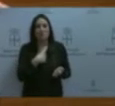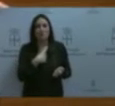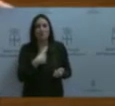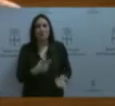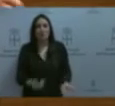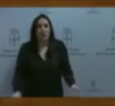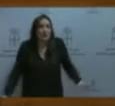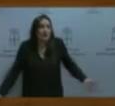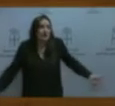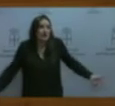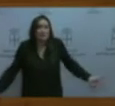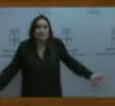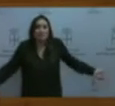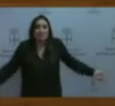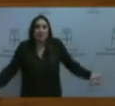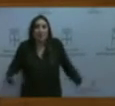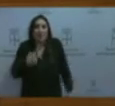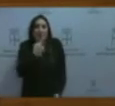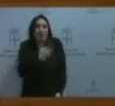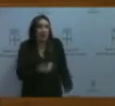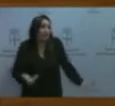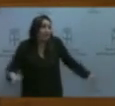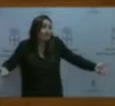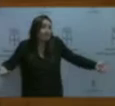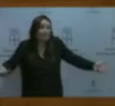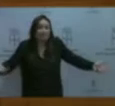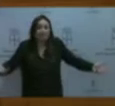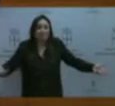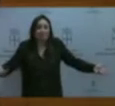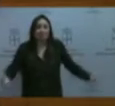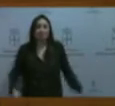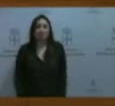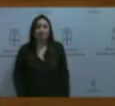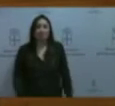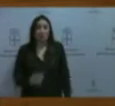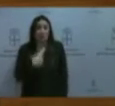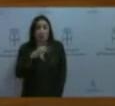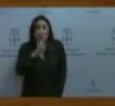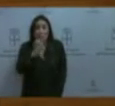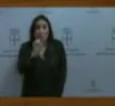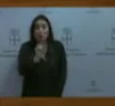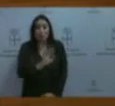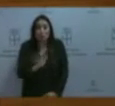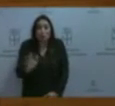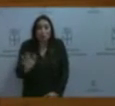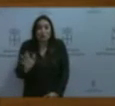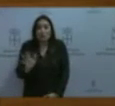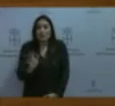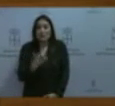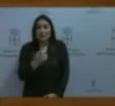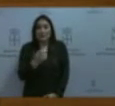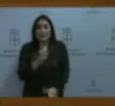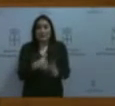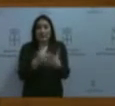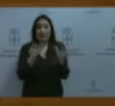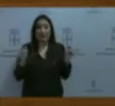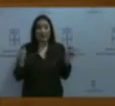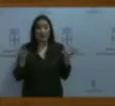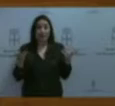no puedo más que decirle, con estos 2 minutos que quedan,